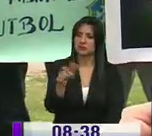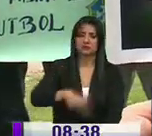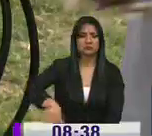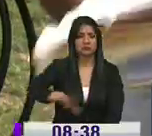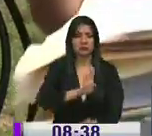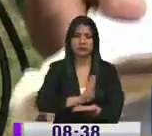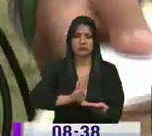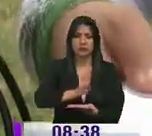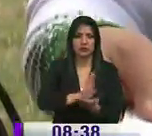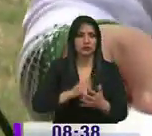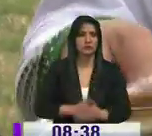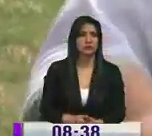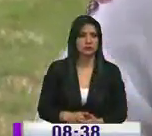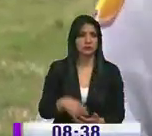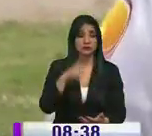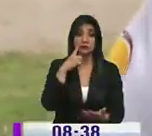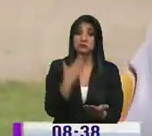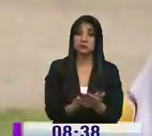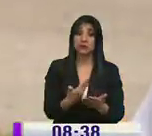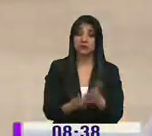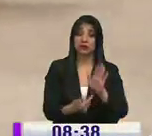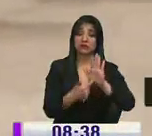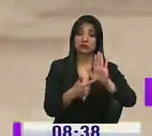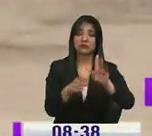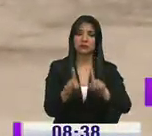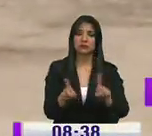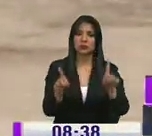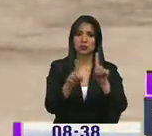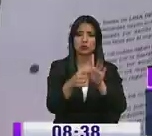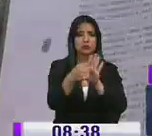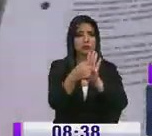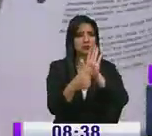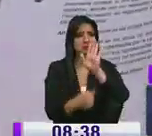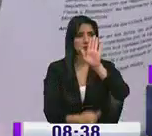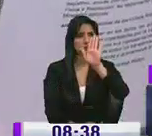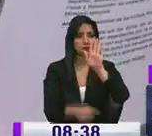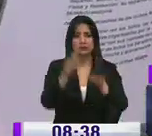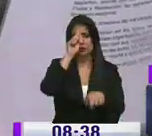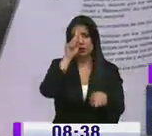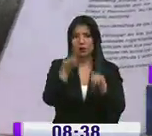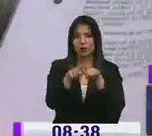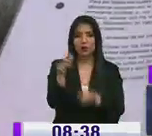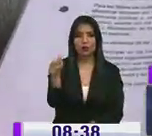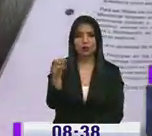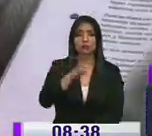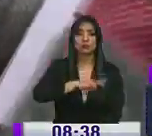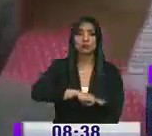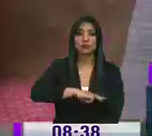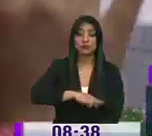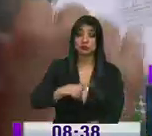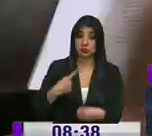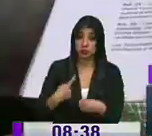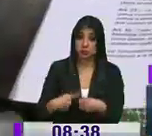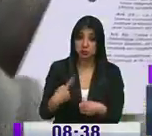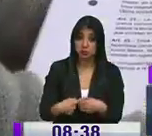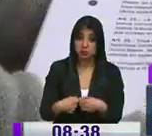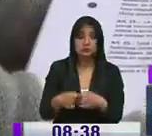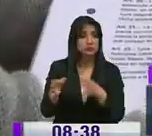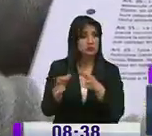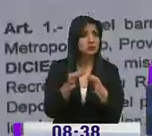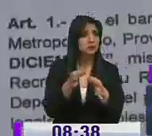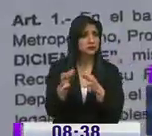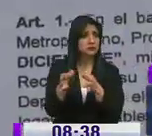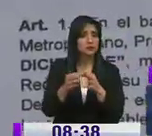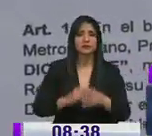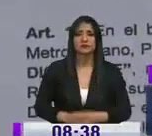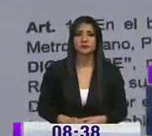según demostraron a través de un documento donde estaría un acuerdo emitido por el municipio de quito menciona que se acuerda